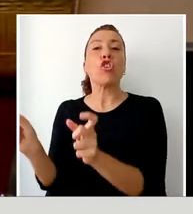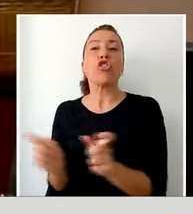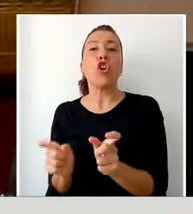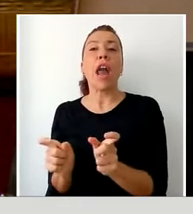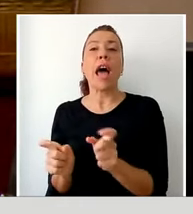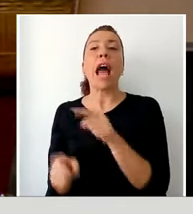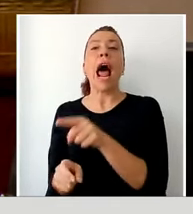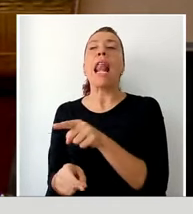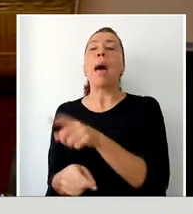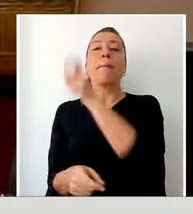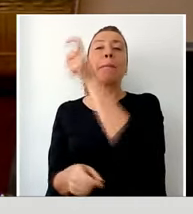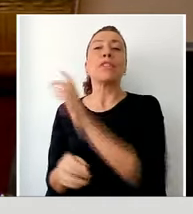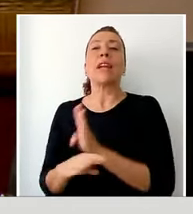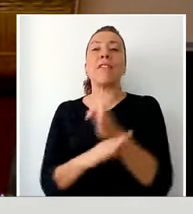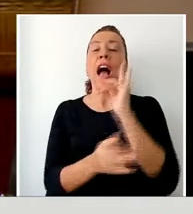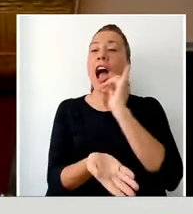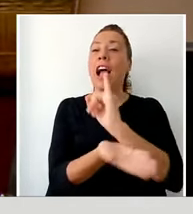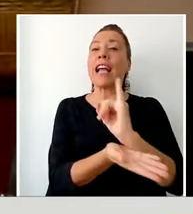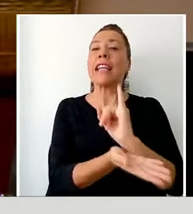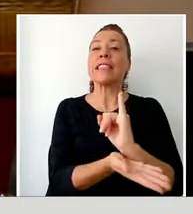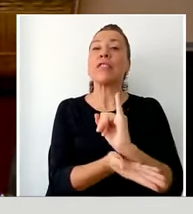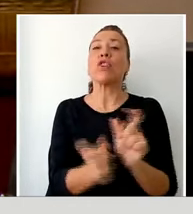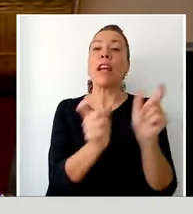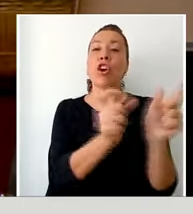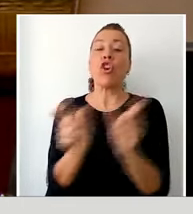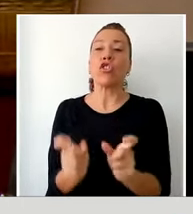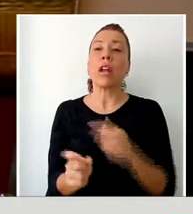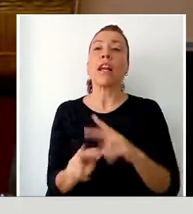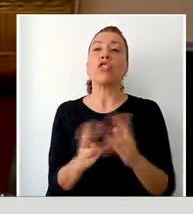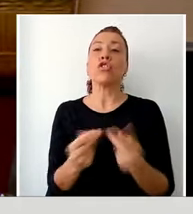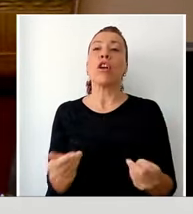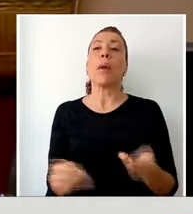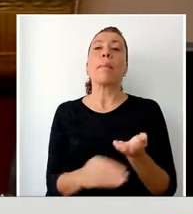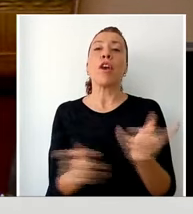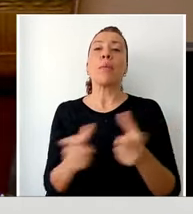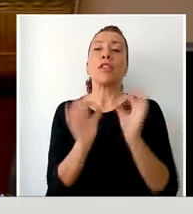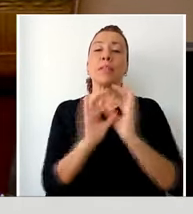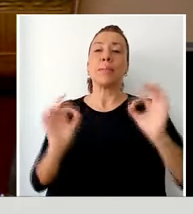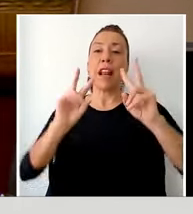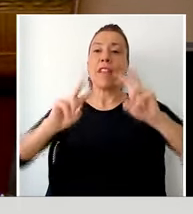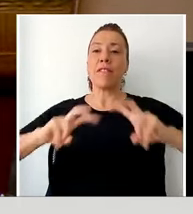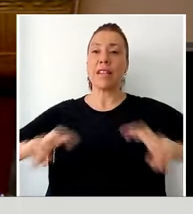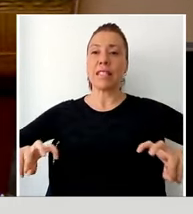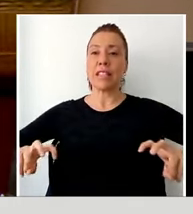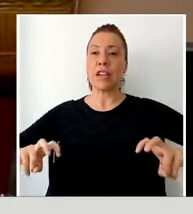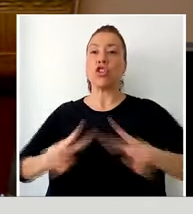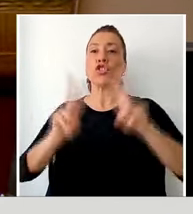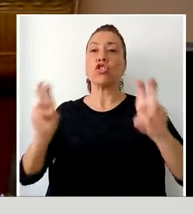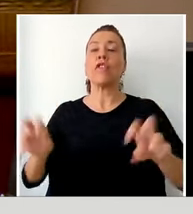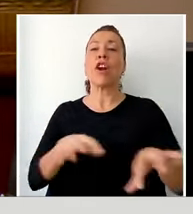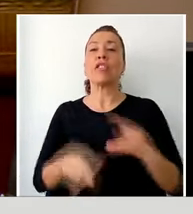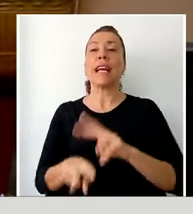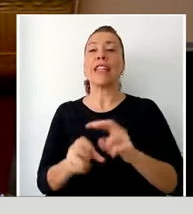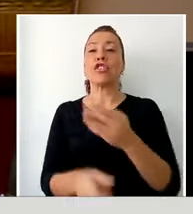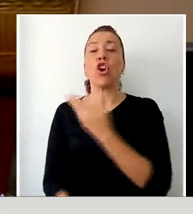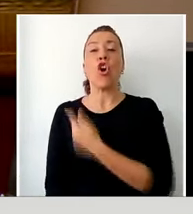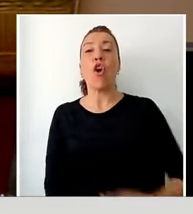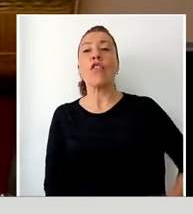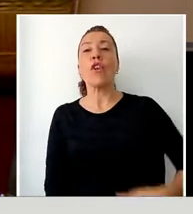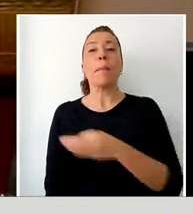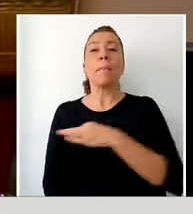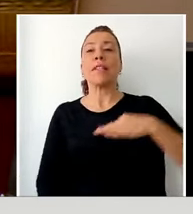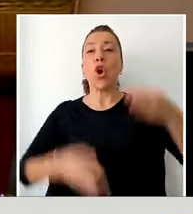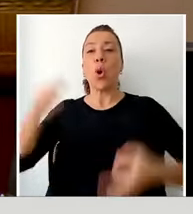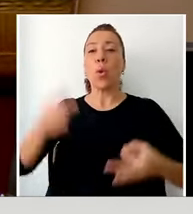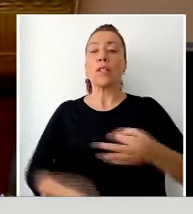dilema que no hemos resuelto y que buscamos dilucidar con la solicitud de comisión especial investigadora respecto de los actos de gobierno en especial Ministerio de Justicia y el Ministerio del deporte